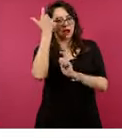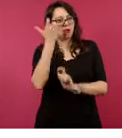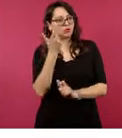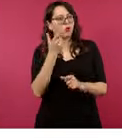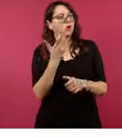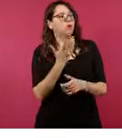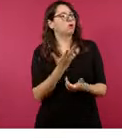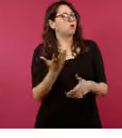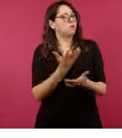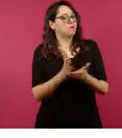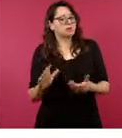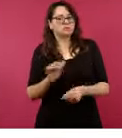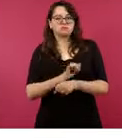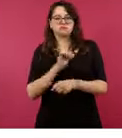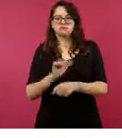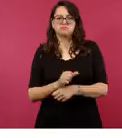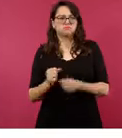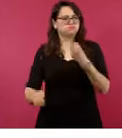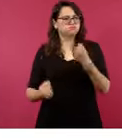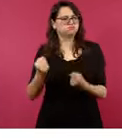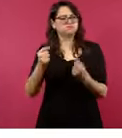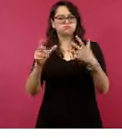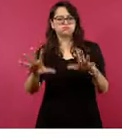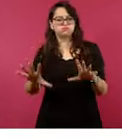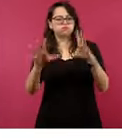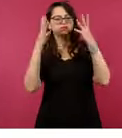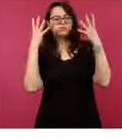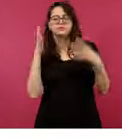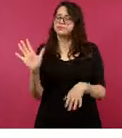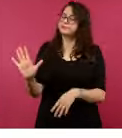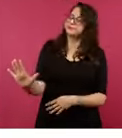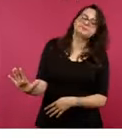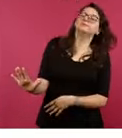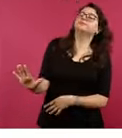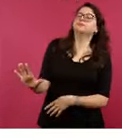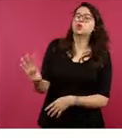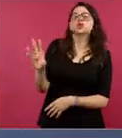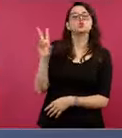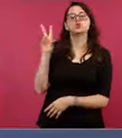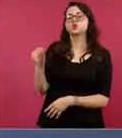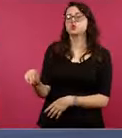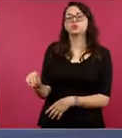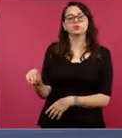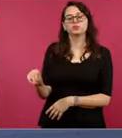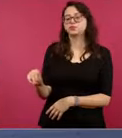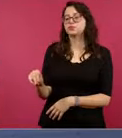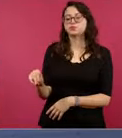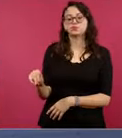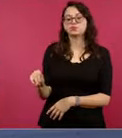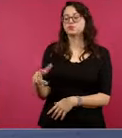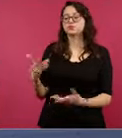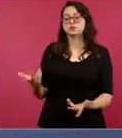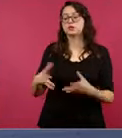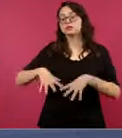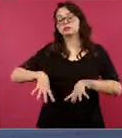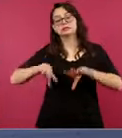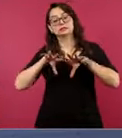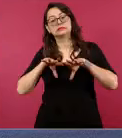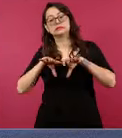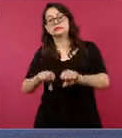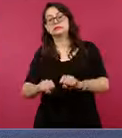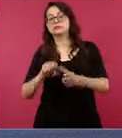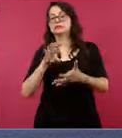Linares, Nuevo León. De acuerdo con el juez, no se puede calificar de legal la detención en